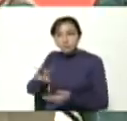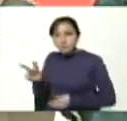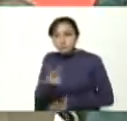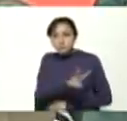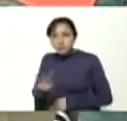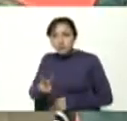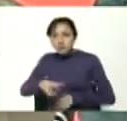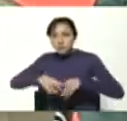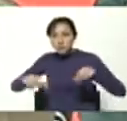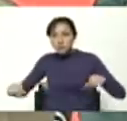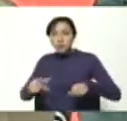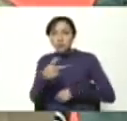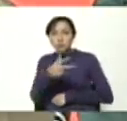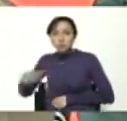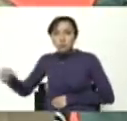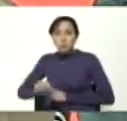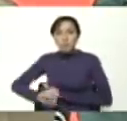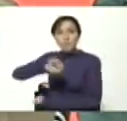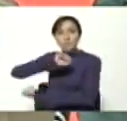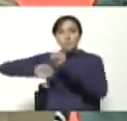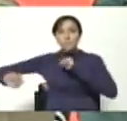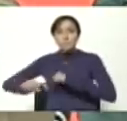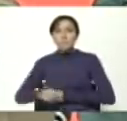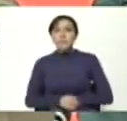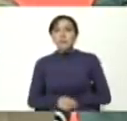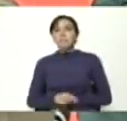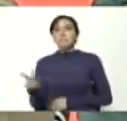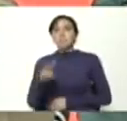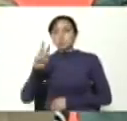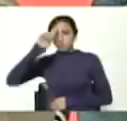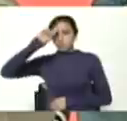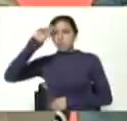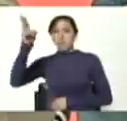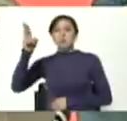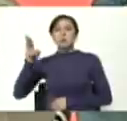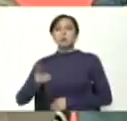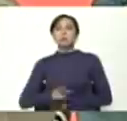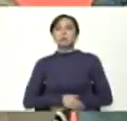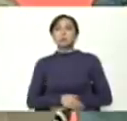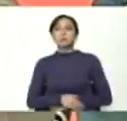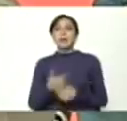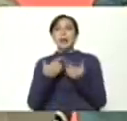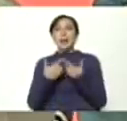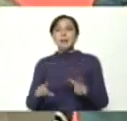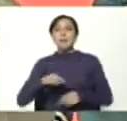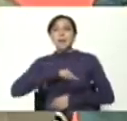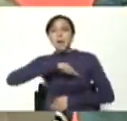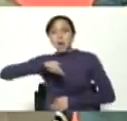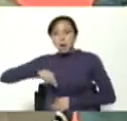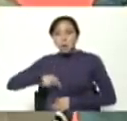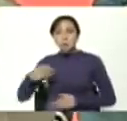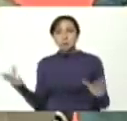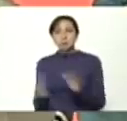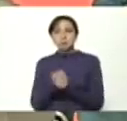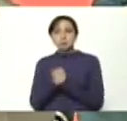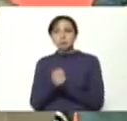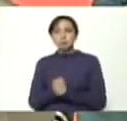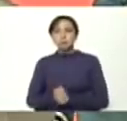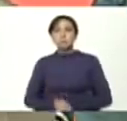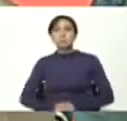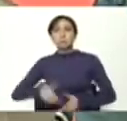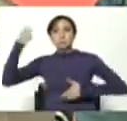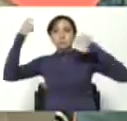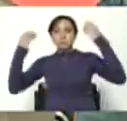geografía nacional. Venezuela se respeta. Liberen a los patriotas. Chávez